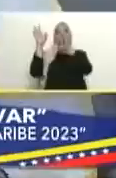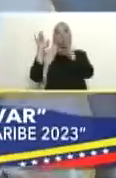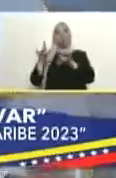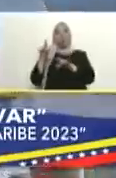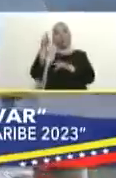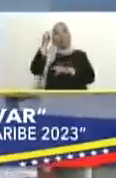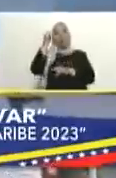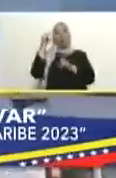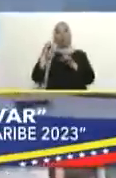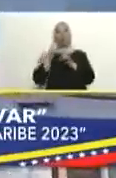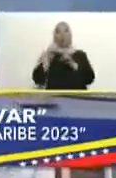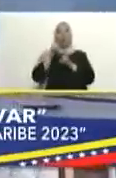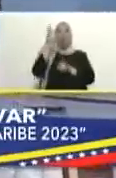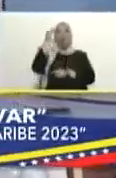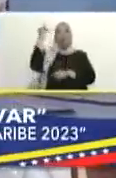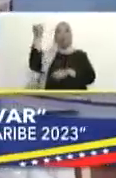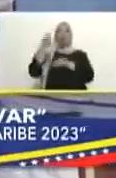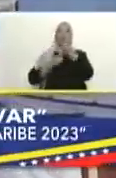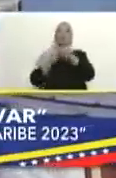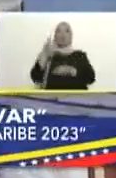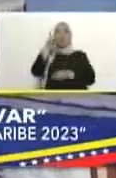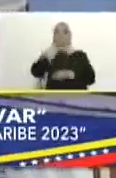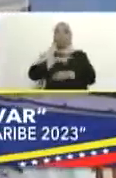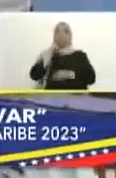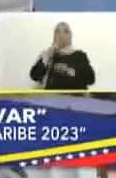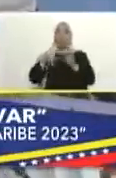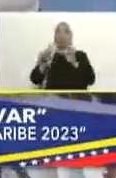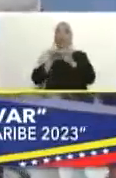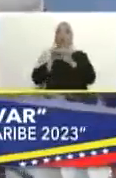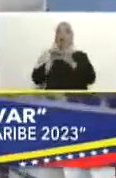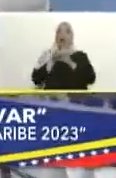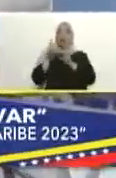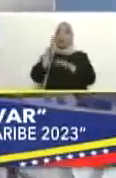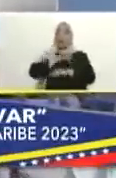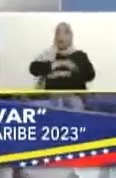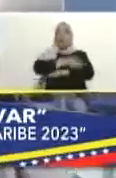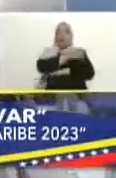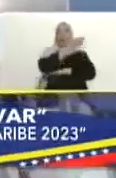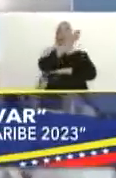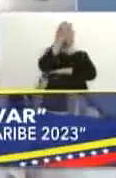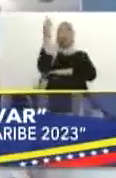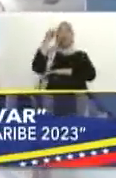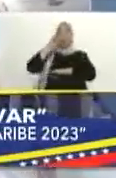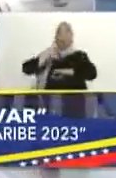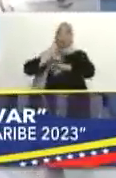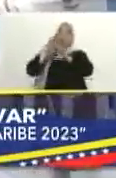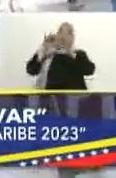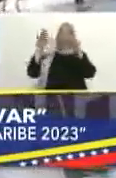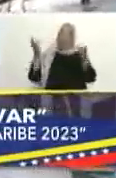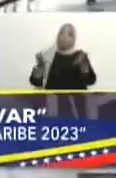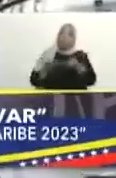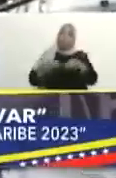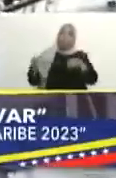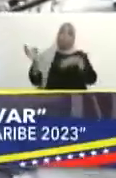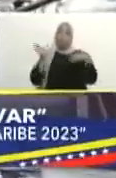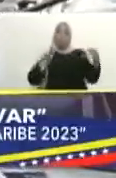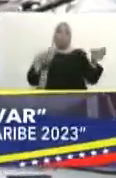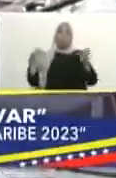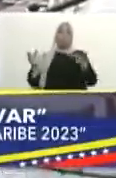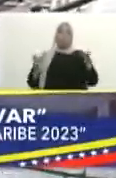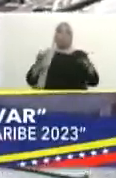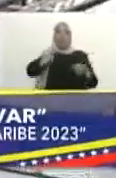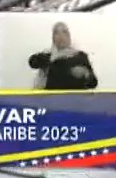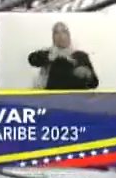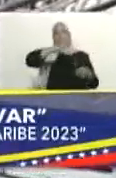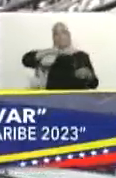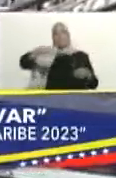Dios bendice, entonces hay una orden legal que el cielo, la tierra, el mar y los vientos van a